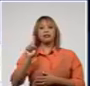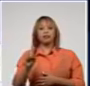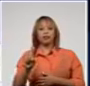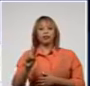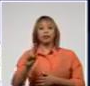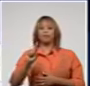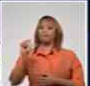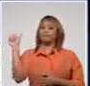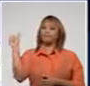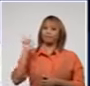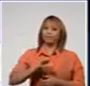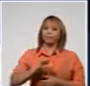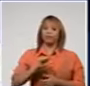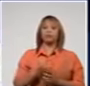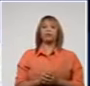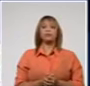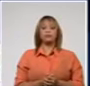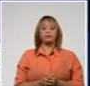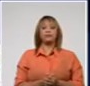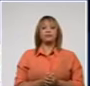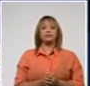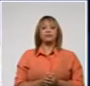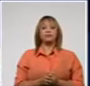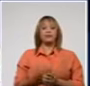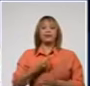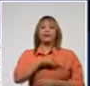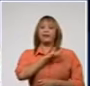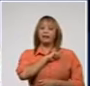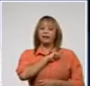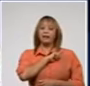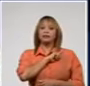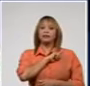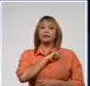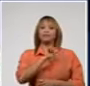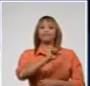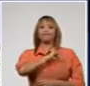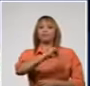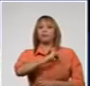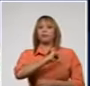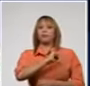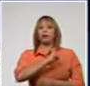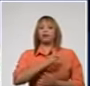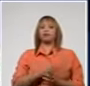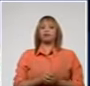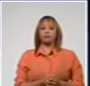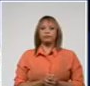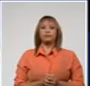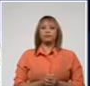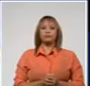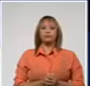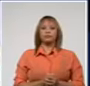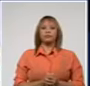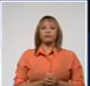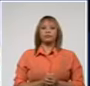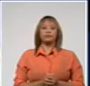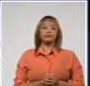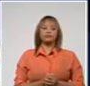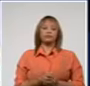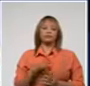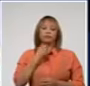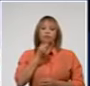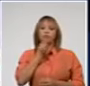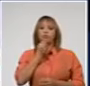del cuadro clínico y en el día de ayer hace un paro cardiorrespiratorio del cual no fue